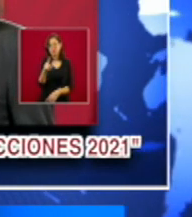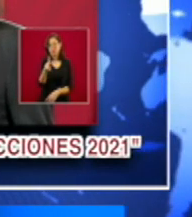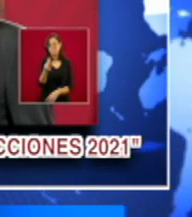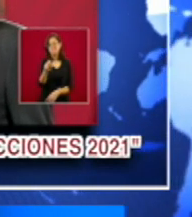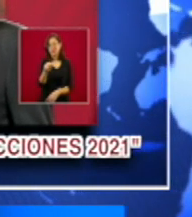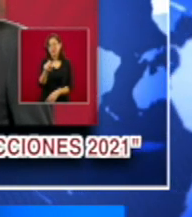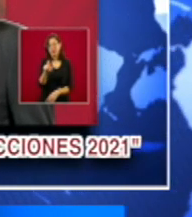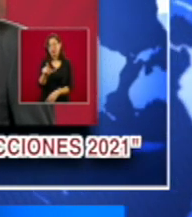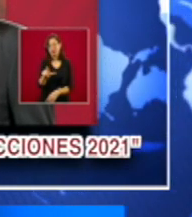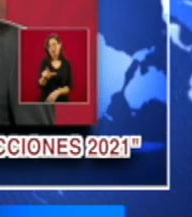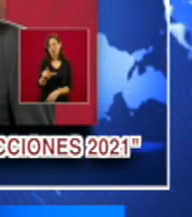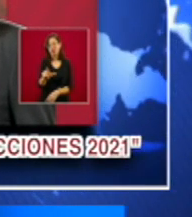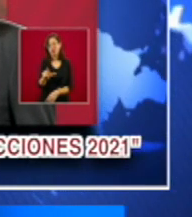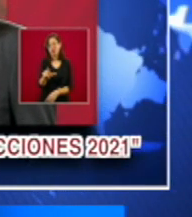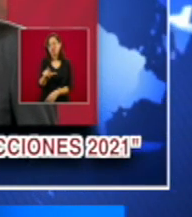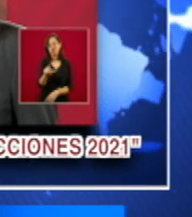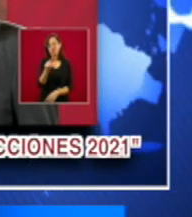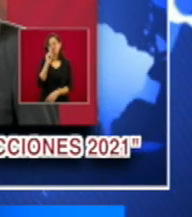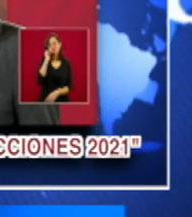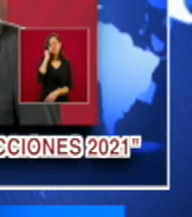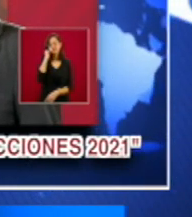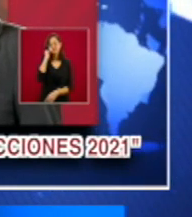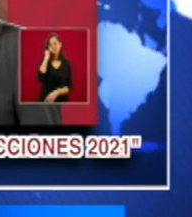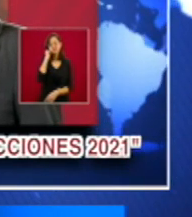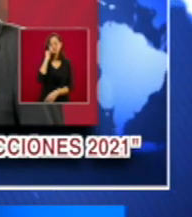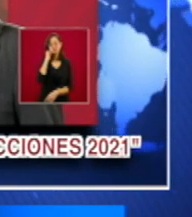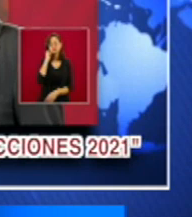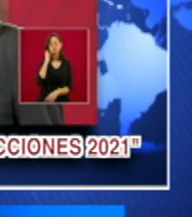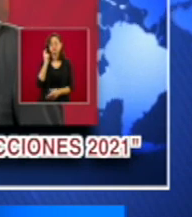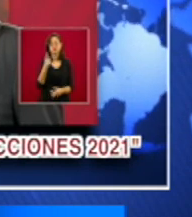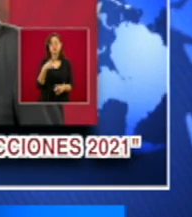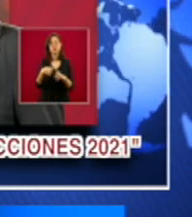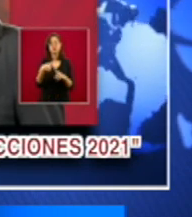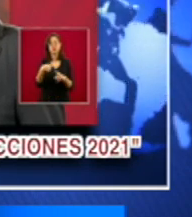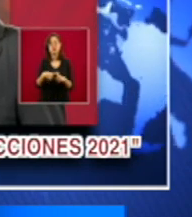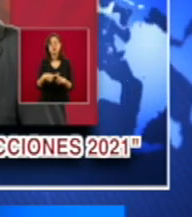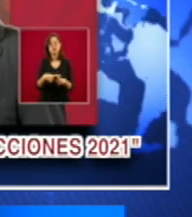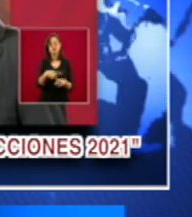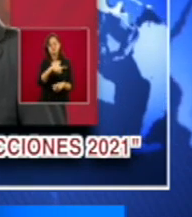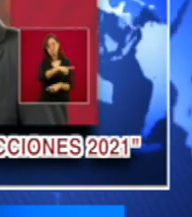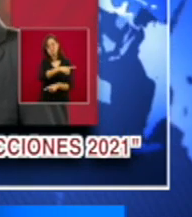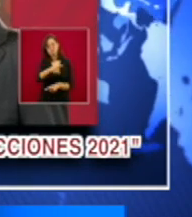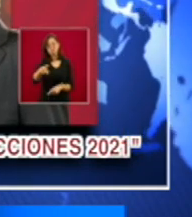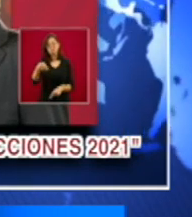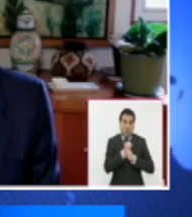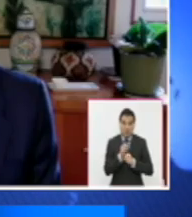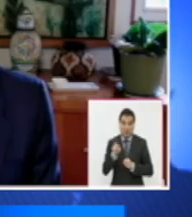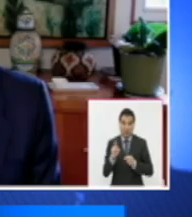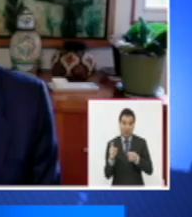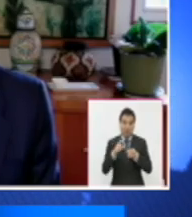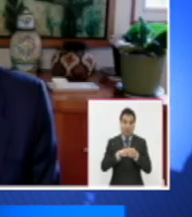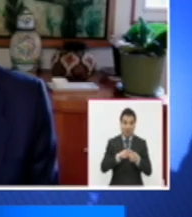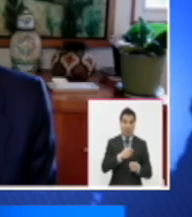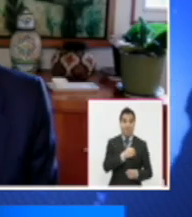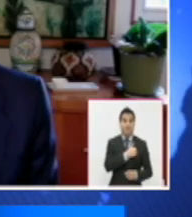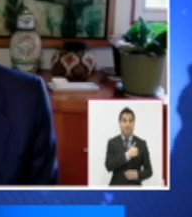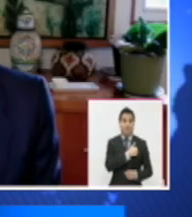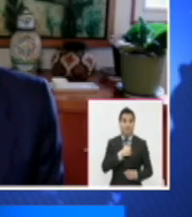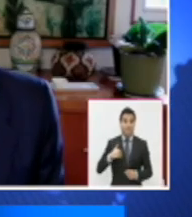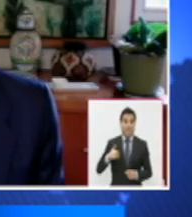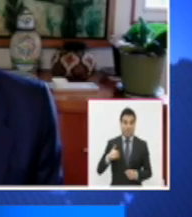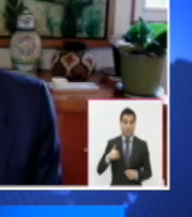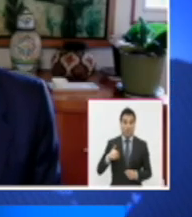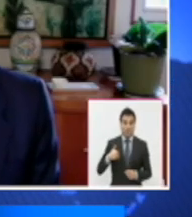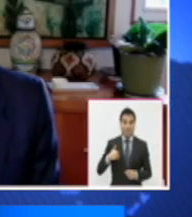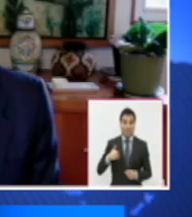el artículo 134 de la Constitución también obliga a los servidores públicos, a los